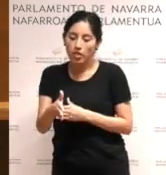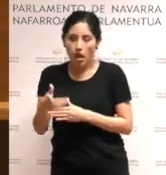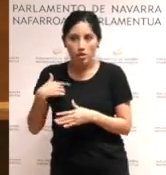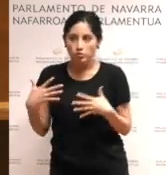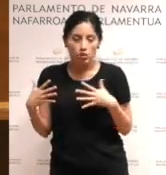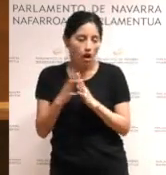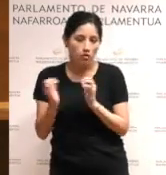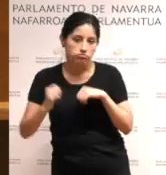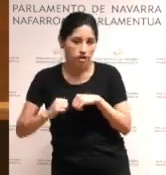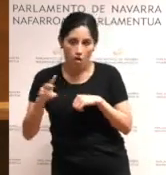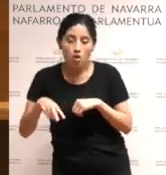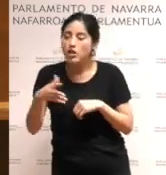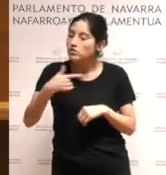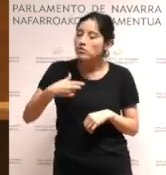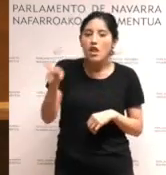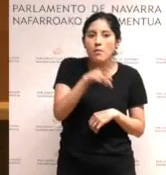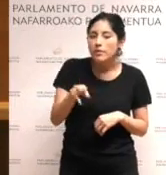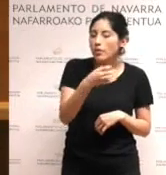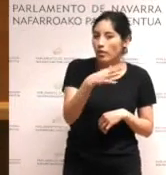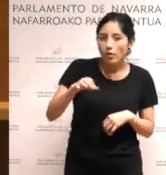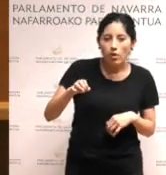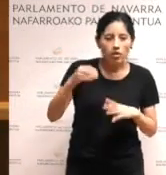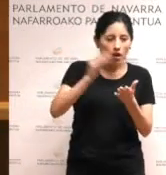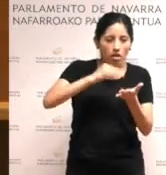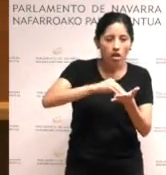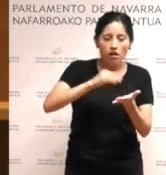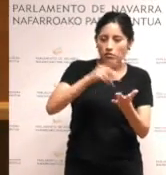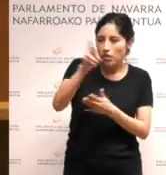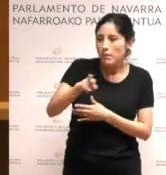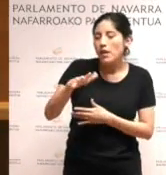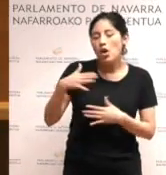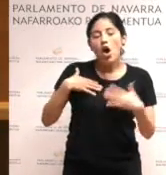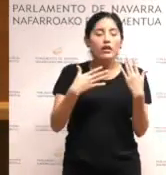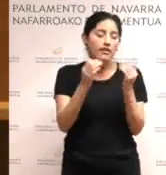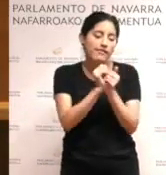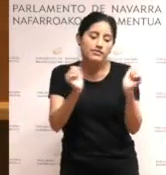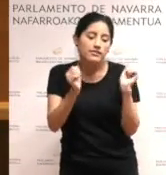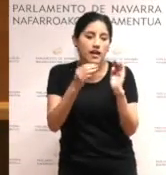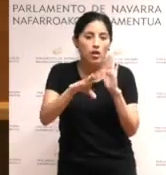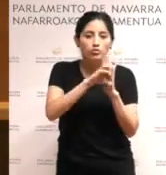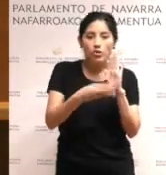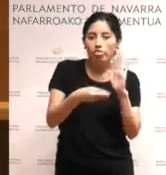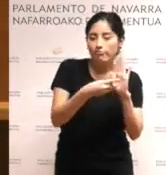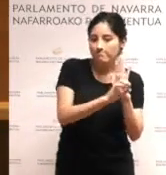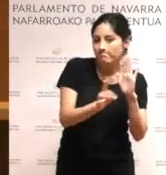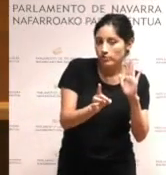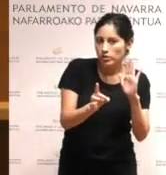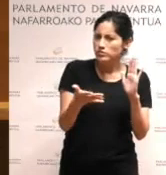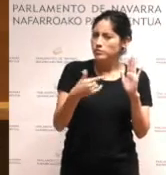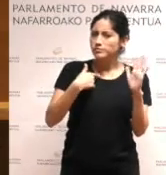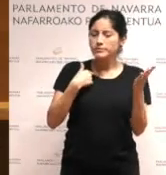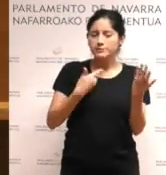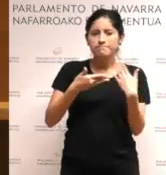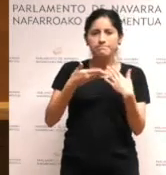veces o 20, o esa actual de la amnistía no cabe en la Constitución. Y me dio por pensar, por darle una